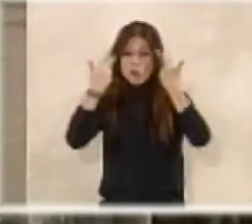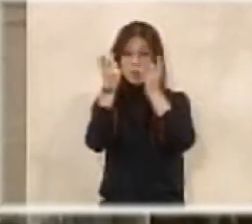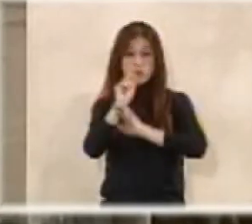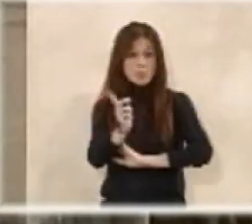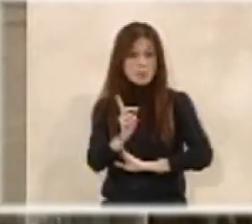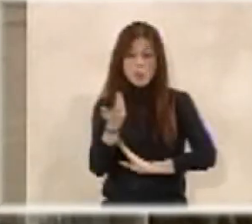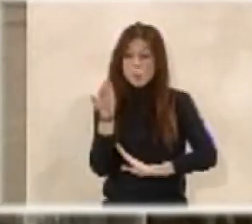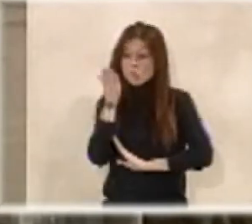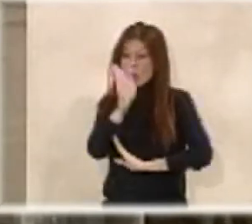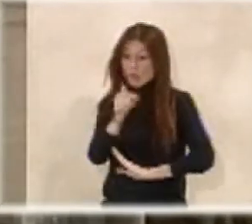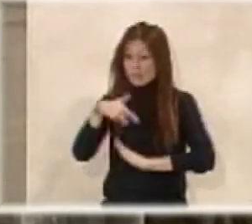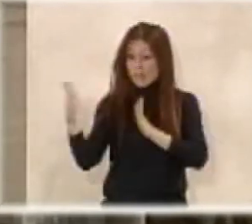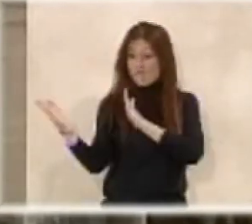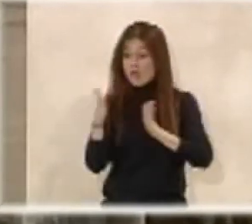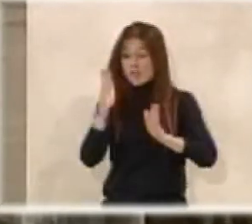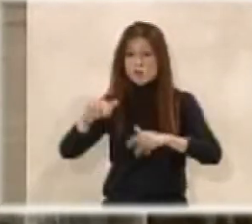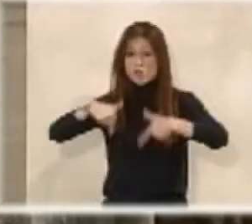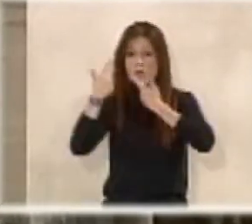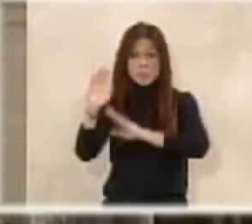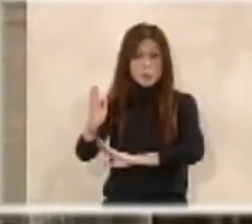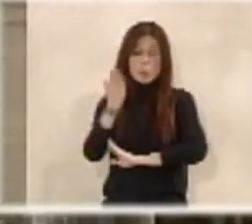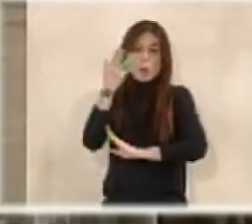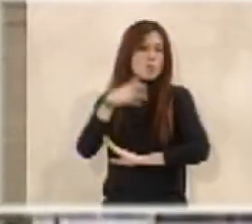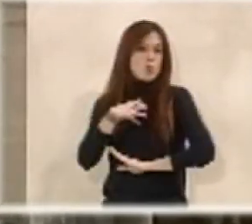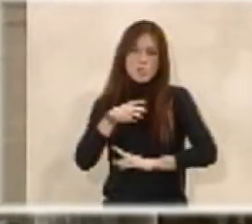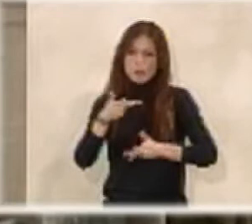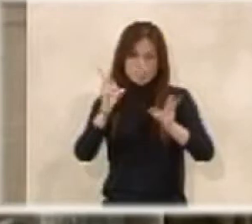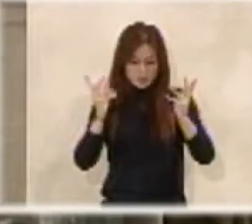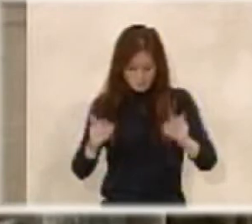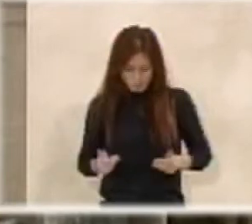se presenten mociones en esta fase del pleno, pues no se puede dar lectura.